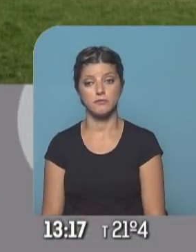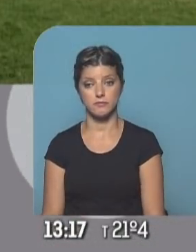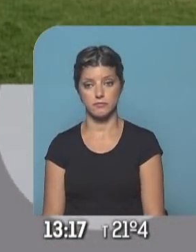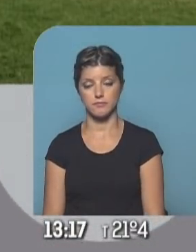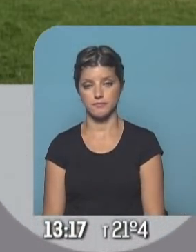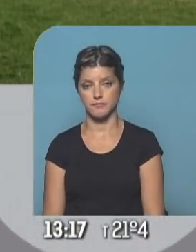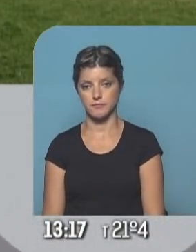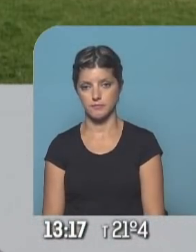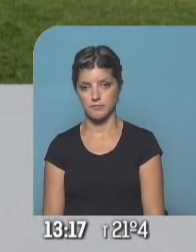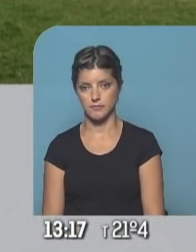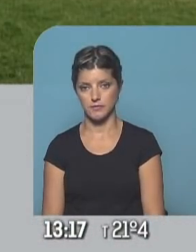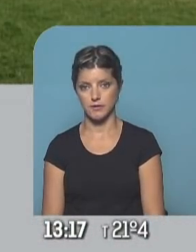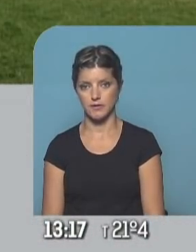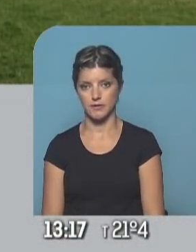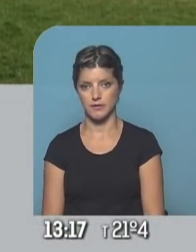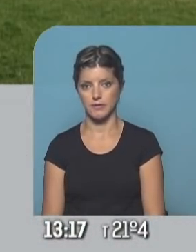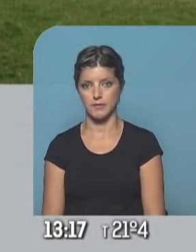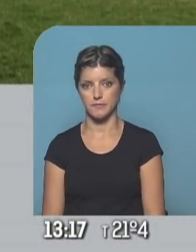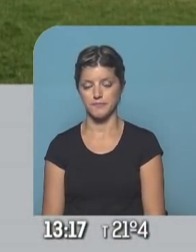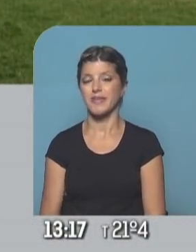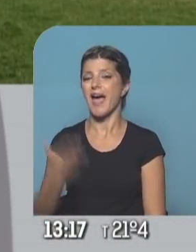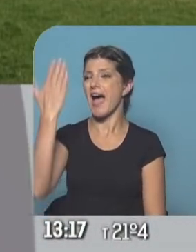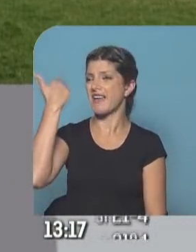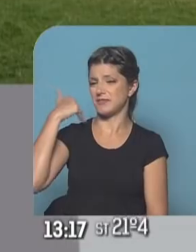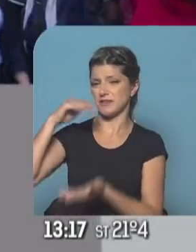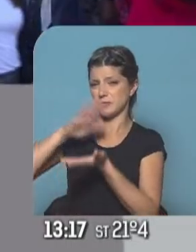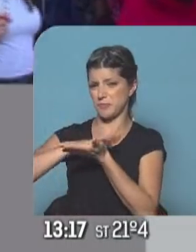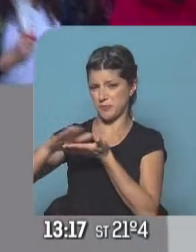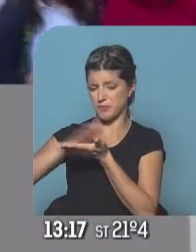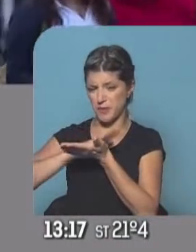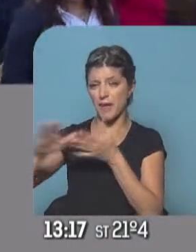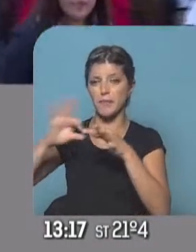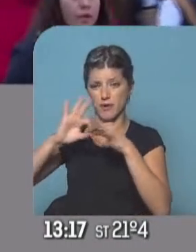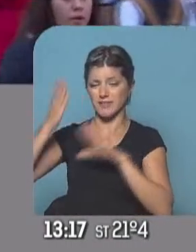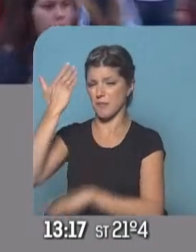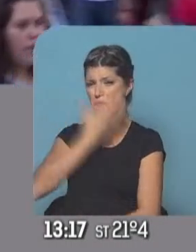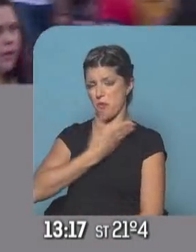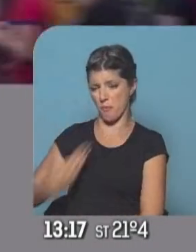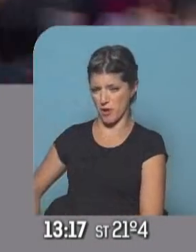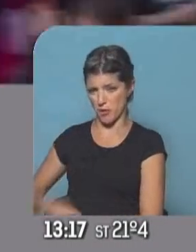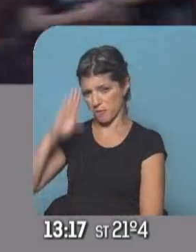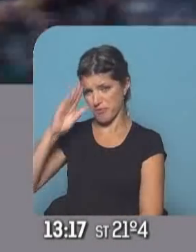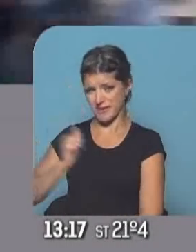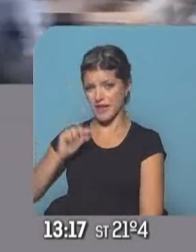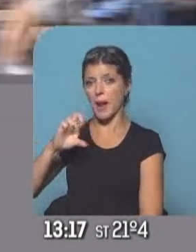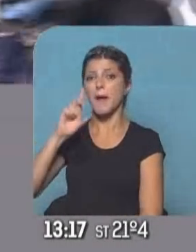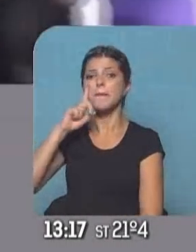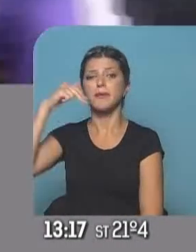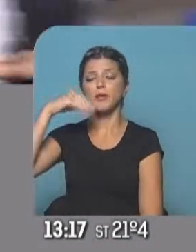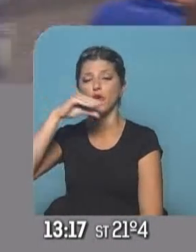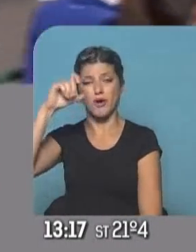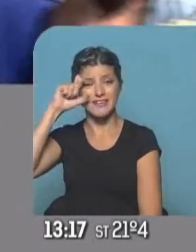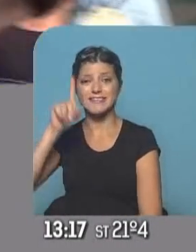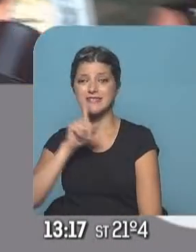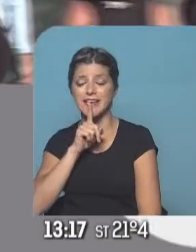lo que eran esas bases que dejó muy amarradas en la democracia chilena de parte de la dictadura de Pinochet, que es el cambio del sistema binominal, que hacía